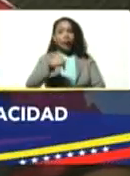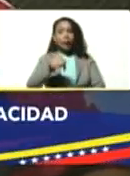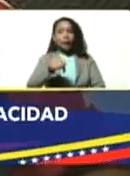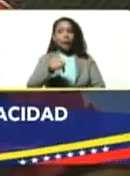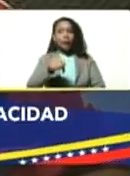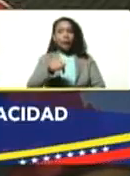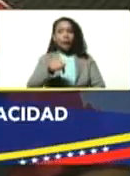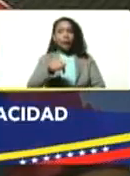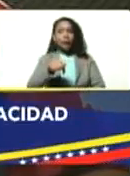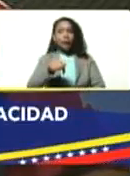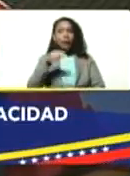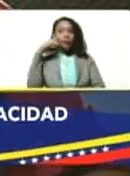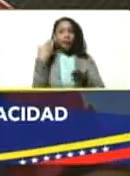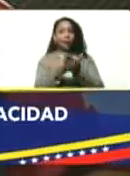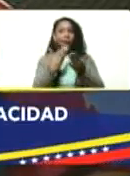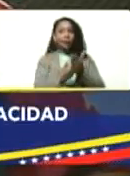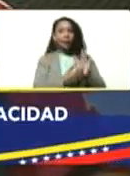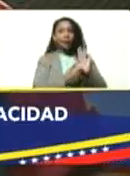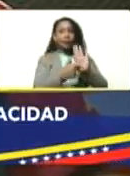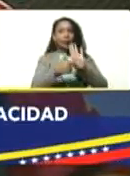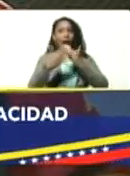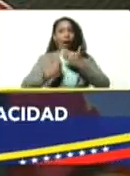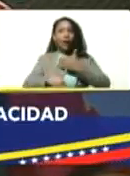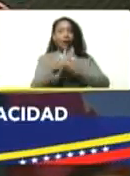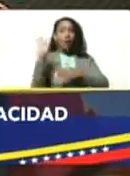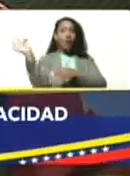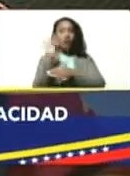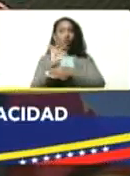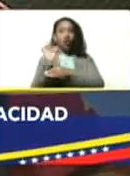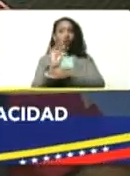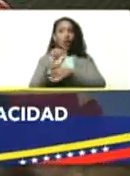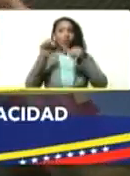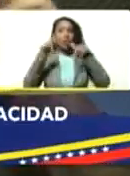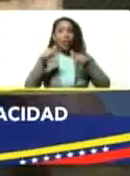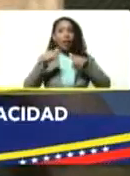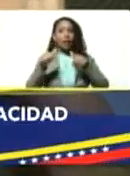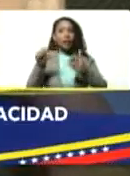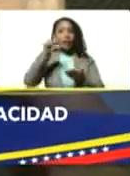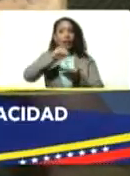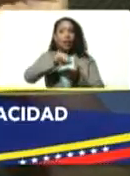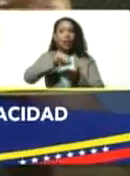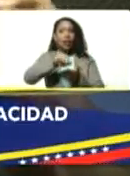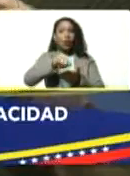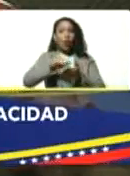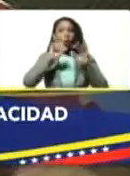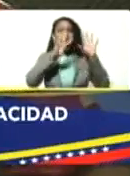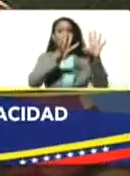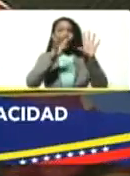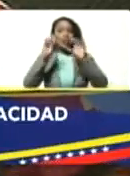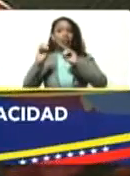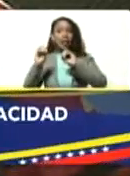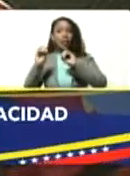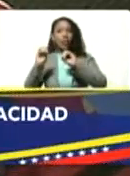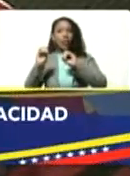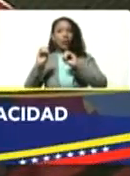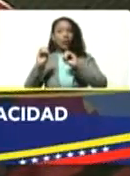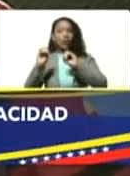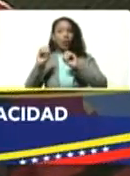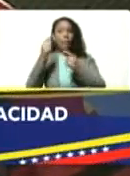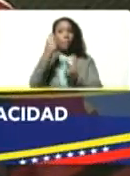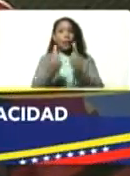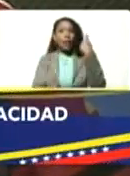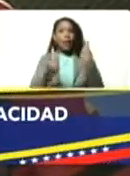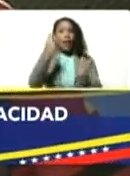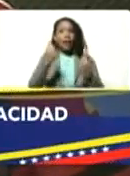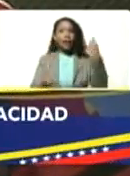hoy constatando el avance de cómo va el funcionamiento de este centro. Más de 900 pacientes